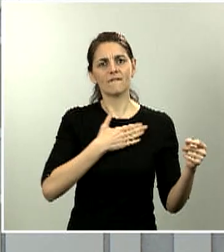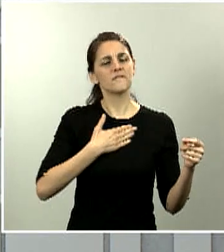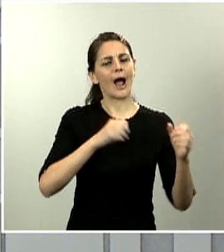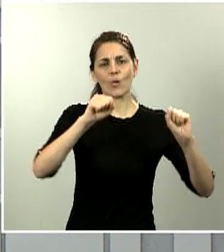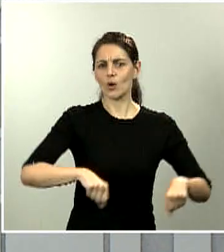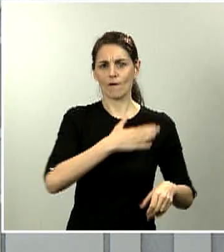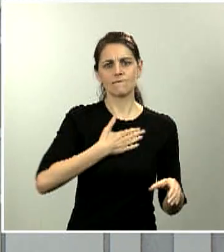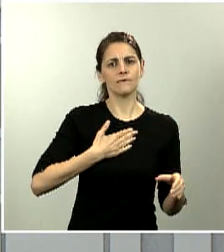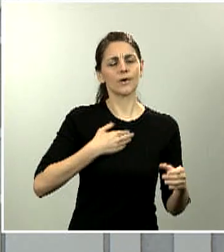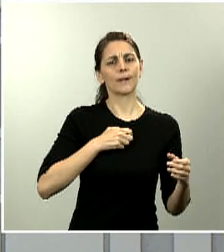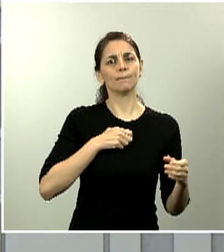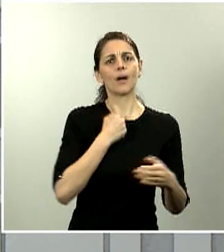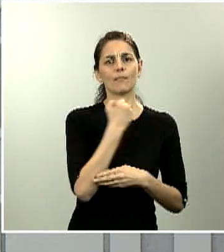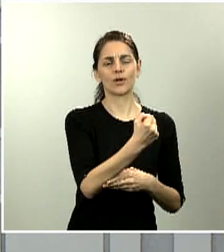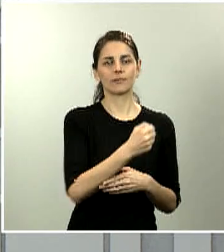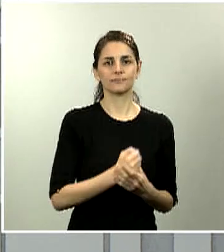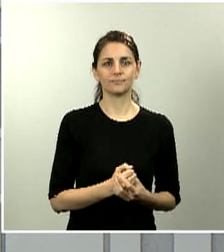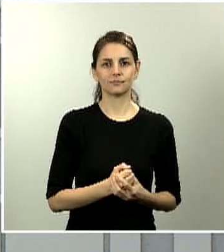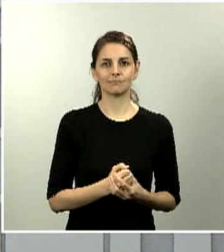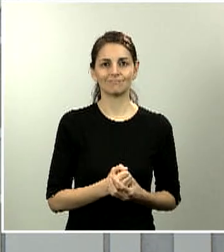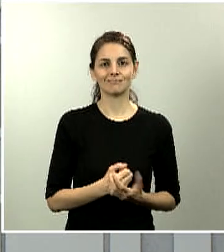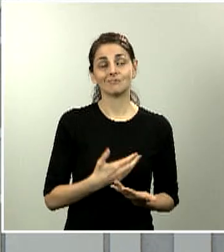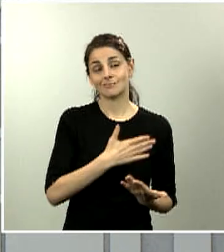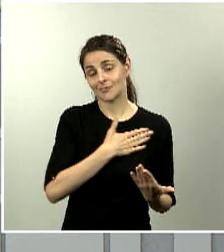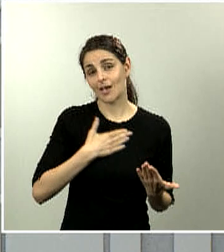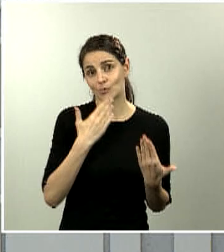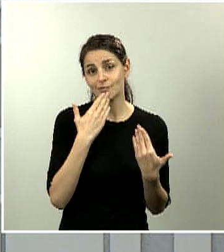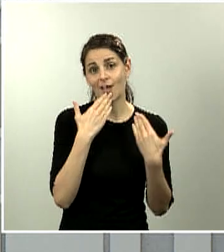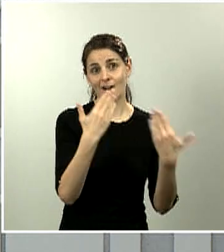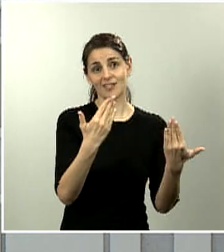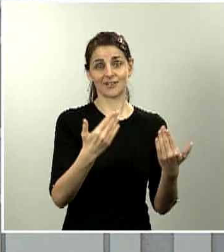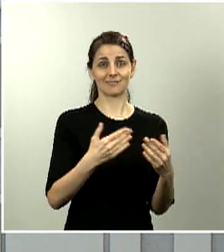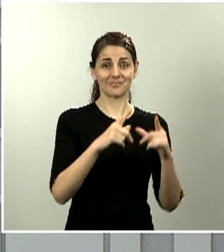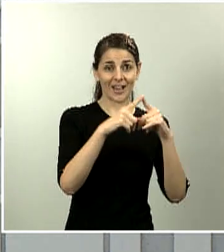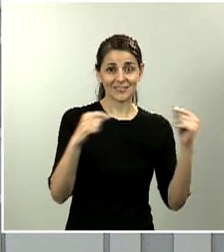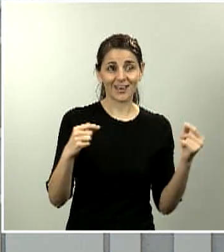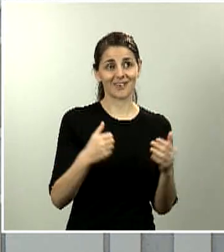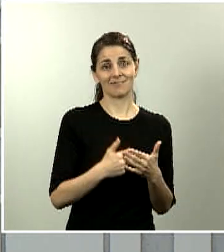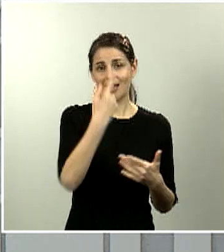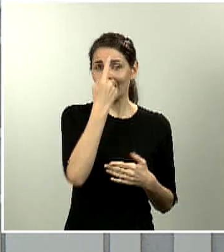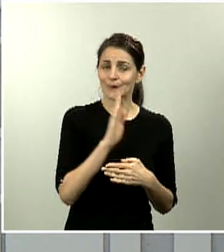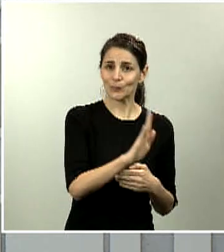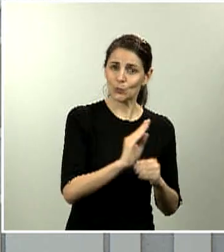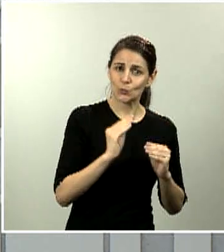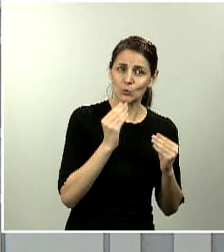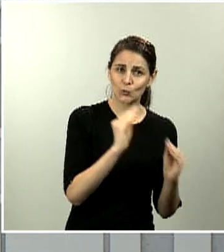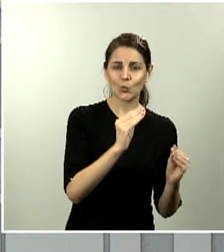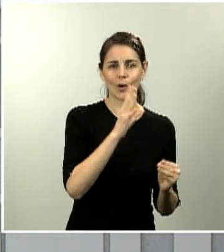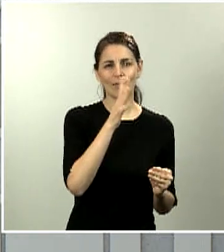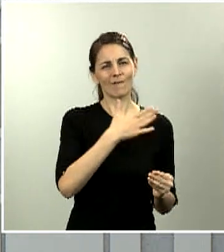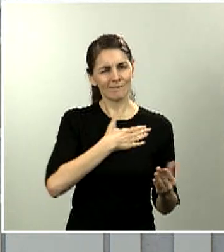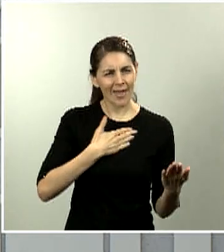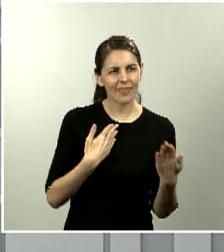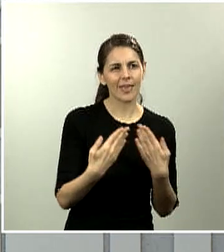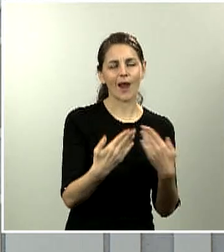Nosotros queremos agradecer esa actitud, esa predisposición al diagnóstico compartido, a intentar buscar